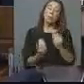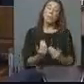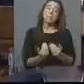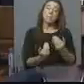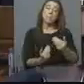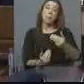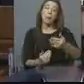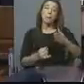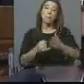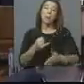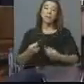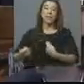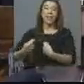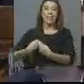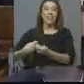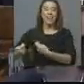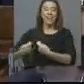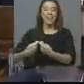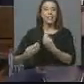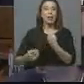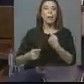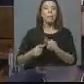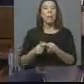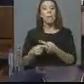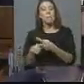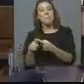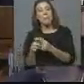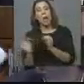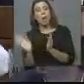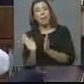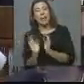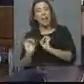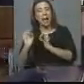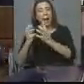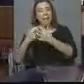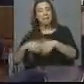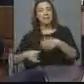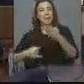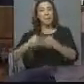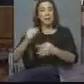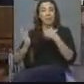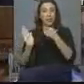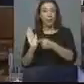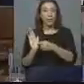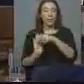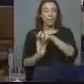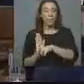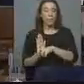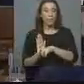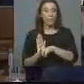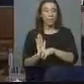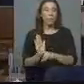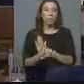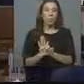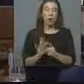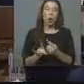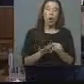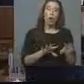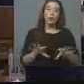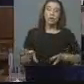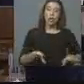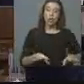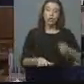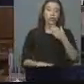de la negociación en el caso de las medianas y pequeñas empresas, en los plazos que se establecen en el proyecto de ley y otros aspectos que también